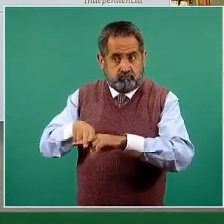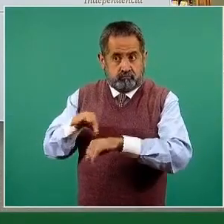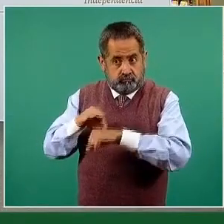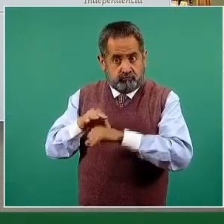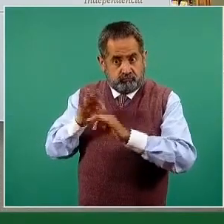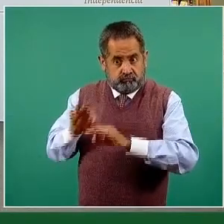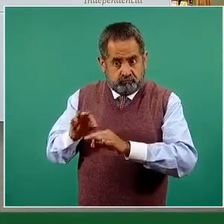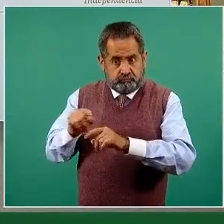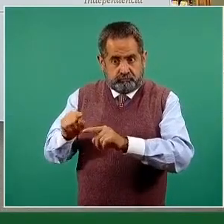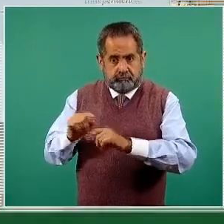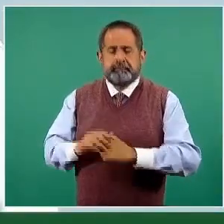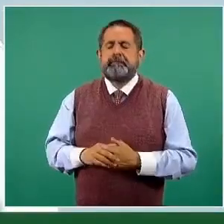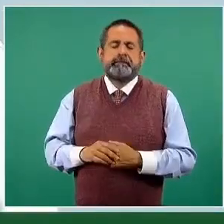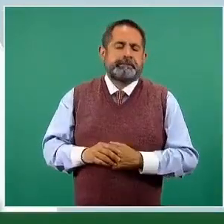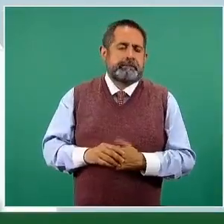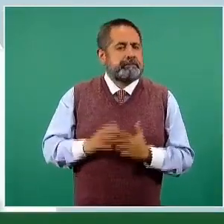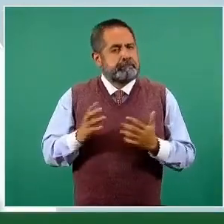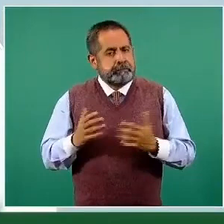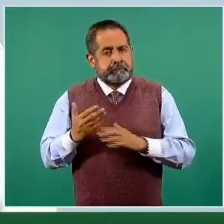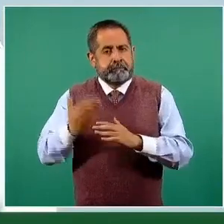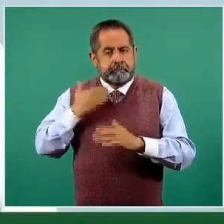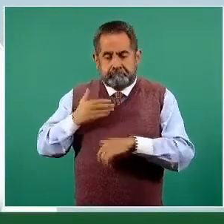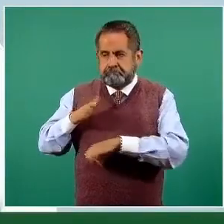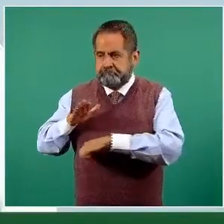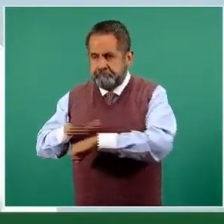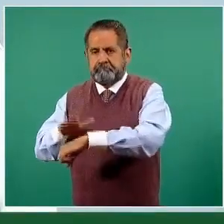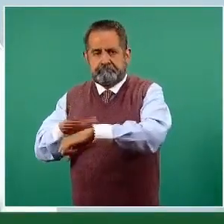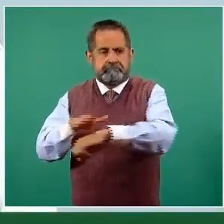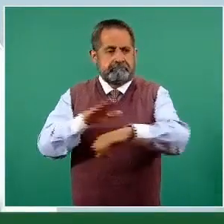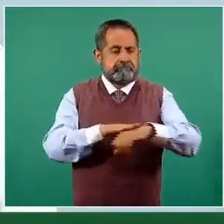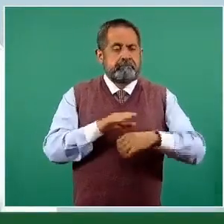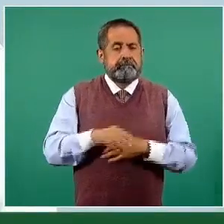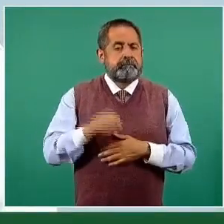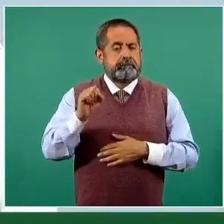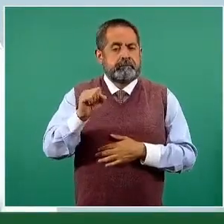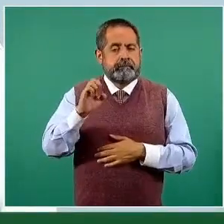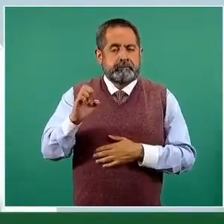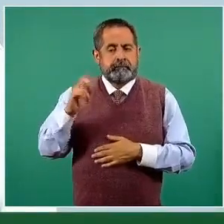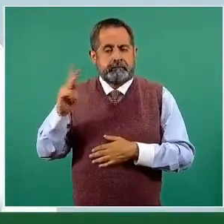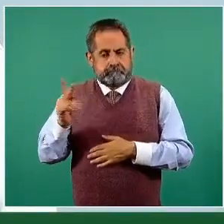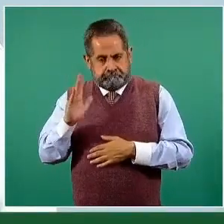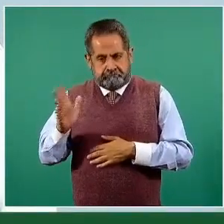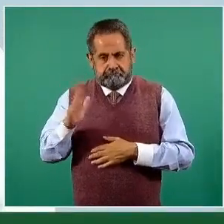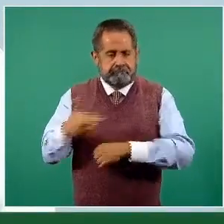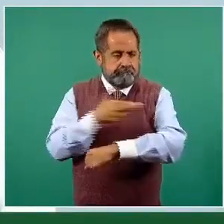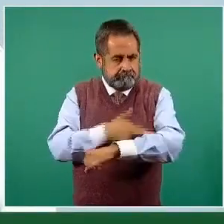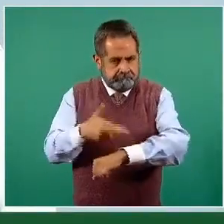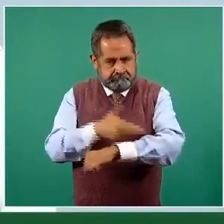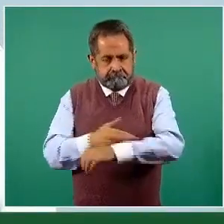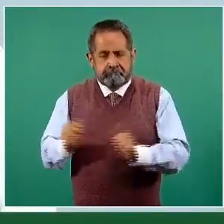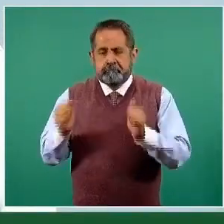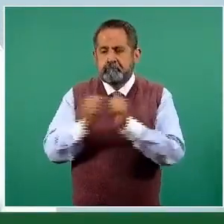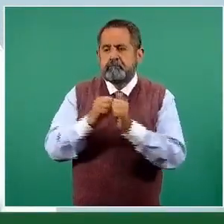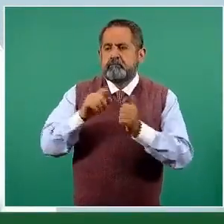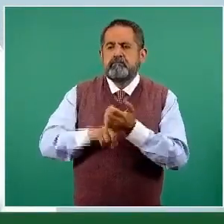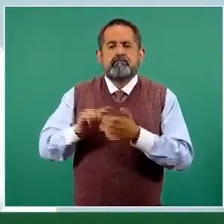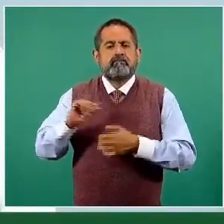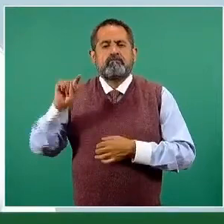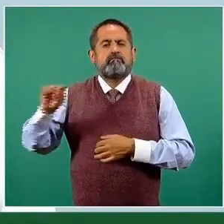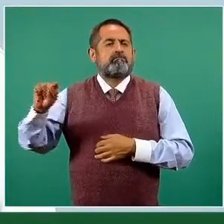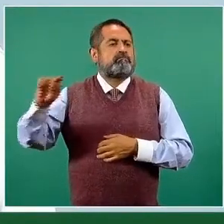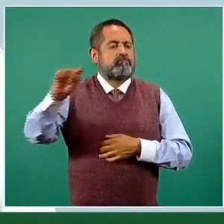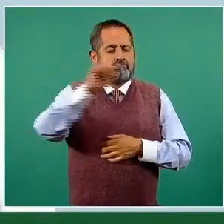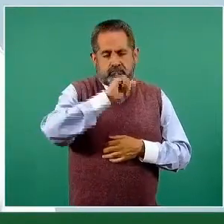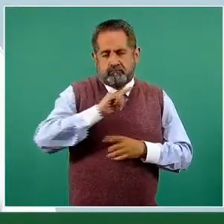lo que se está planteando y está ejecutando la Secretaría de Educación Pública con las autoridades